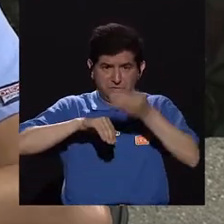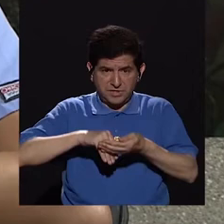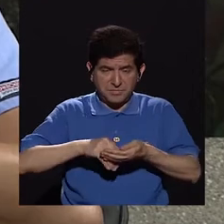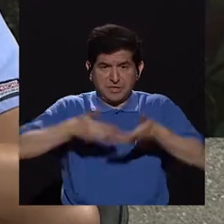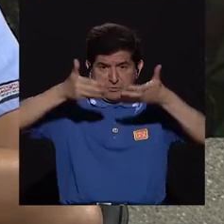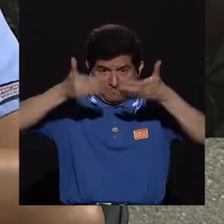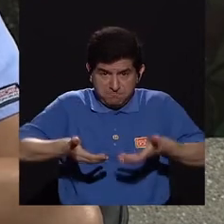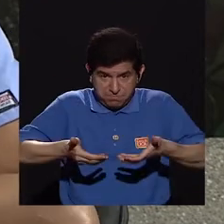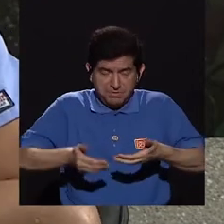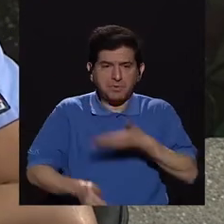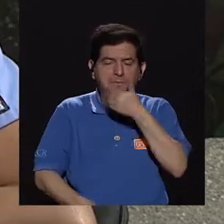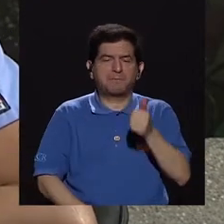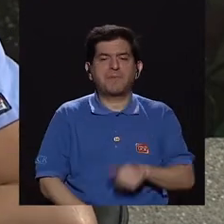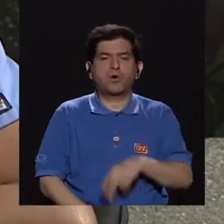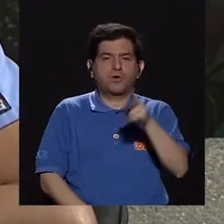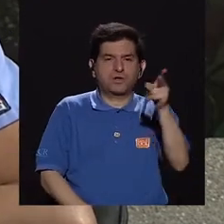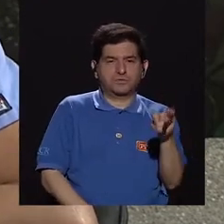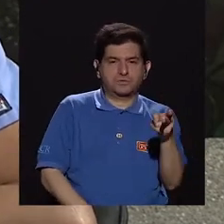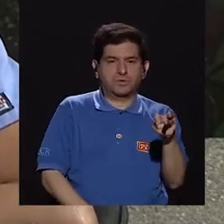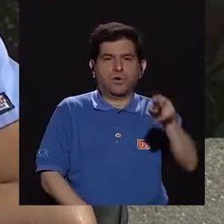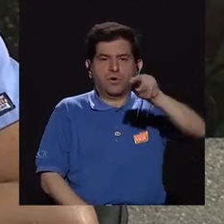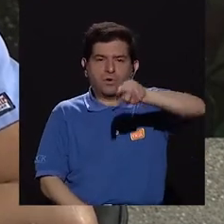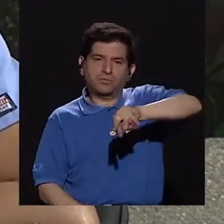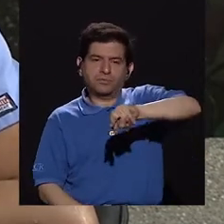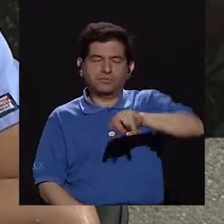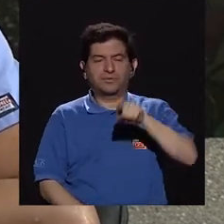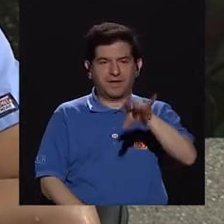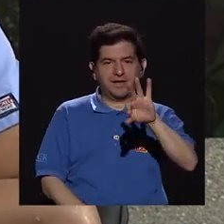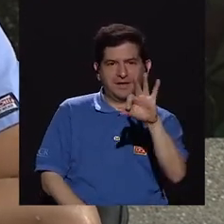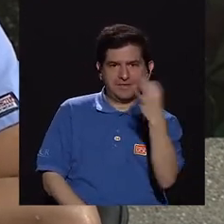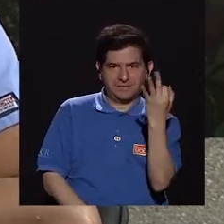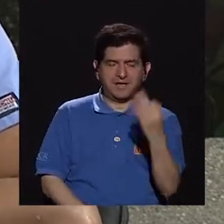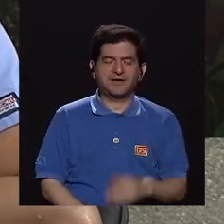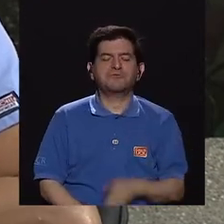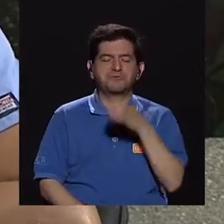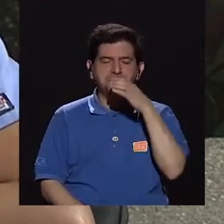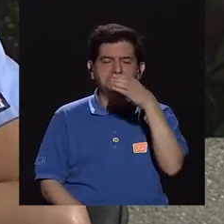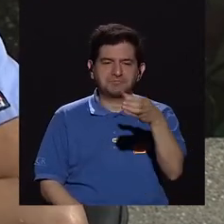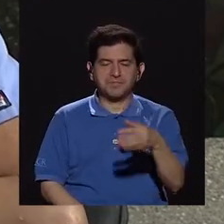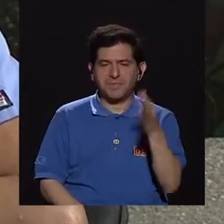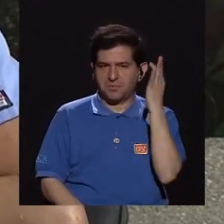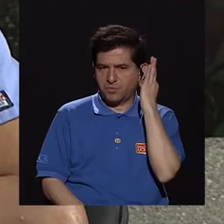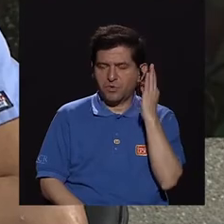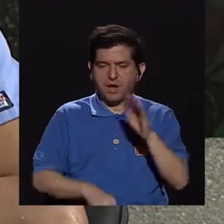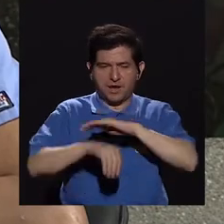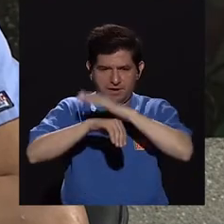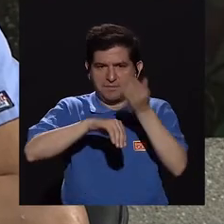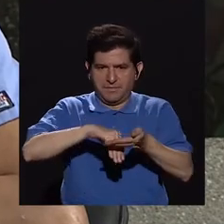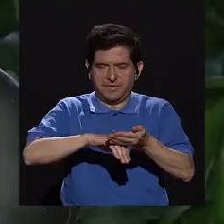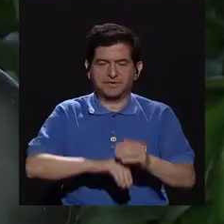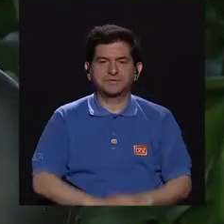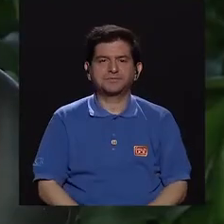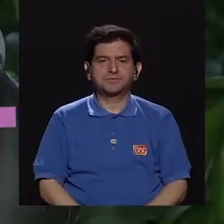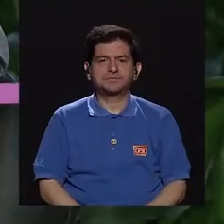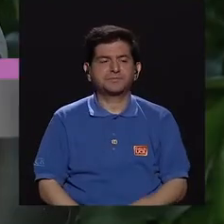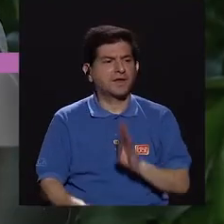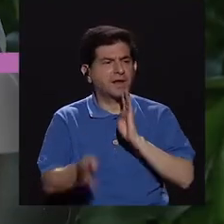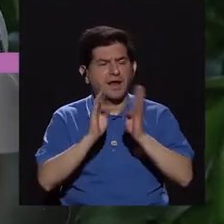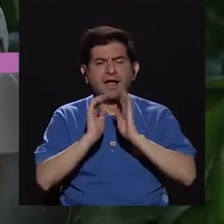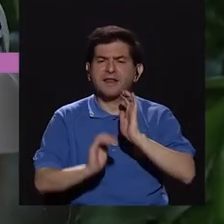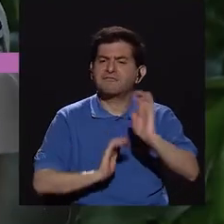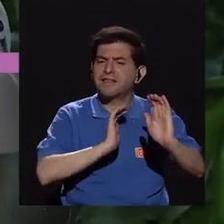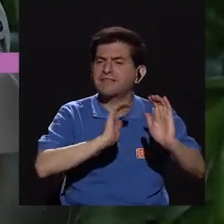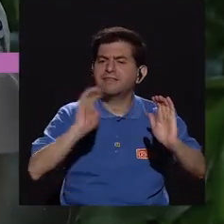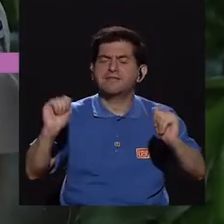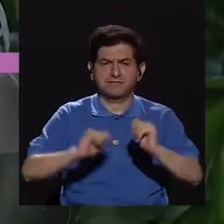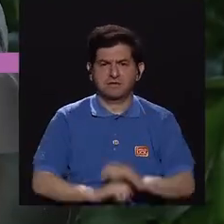Entonces, lo que se recomienda es de medio lado. Esa es la postura más recomendable para las chicas embarazadas. Y cuando hablamos